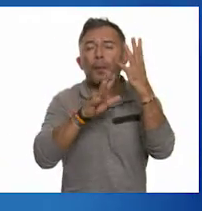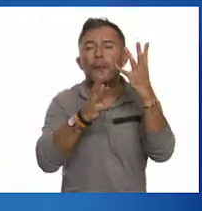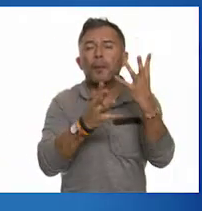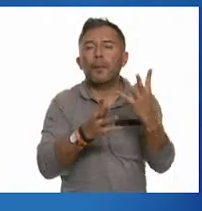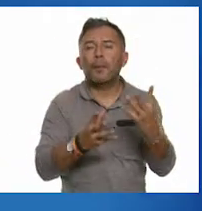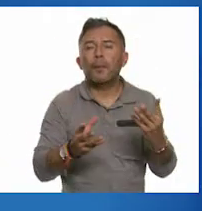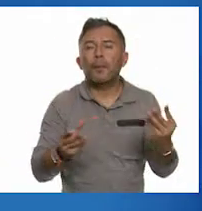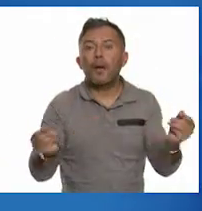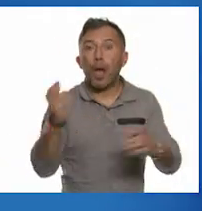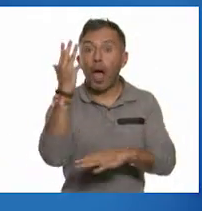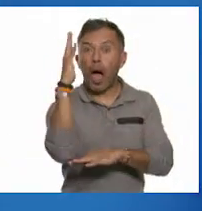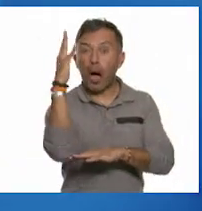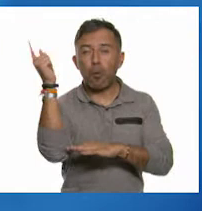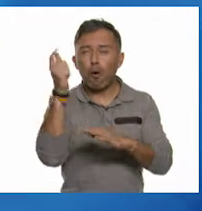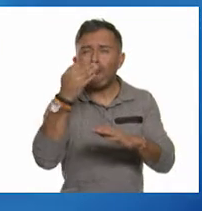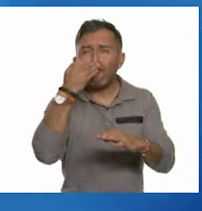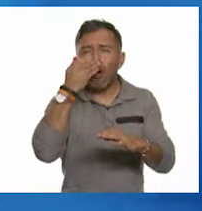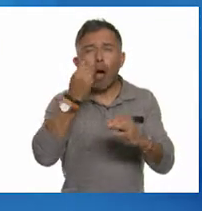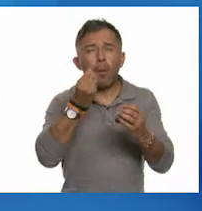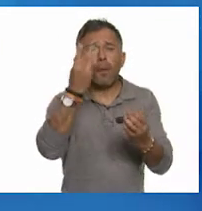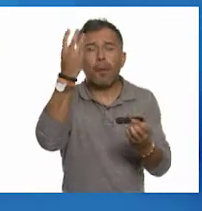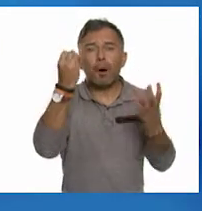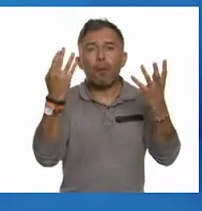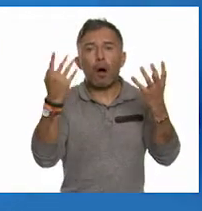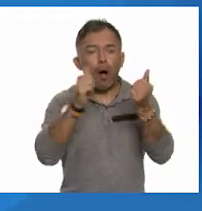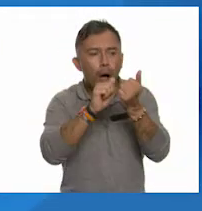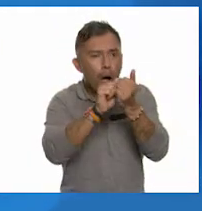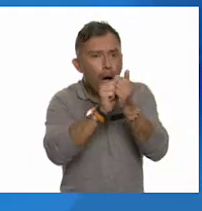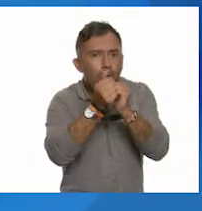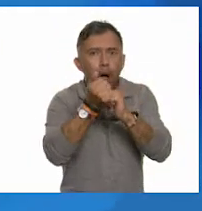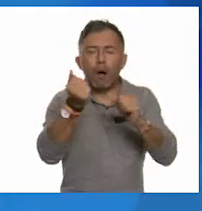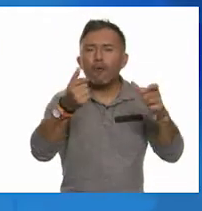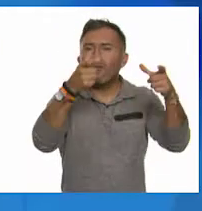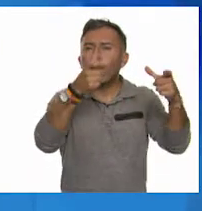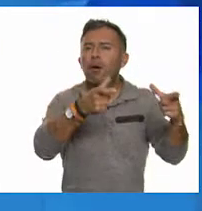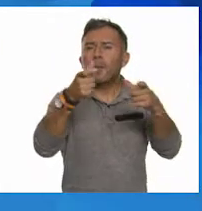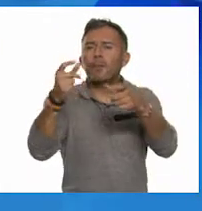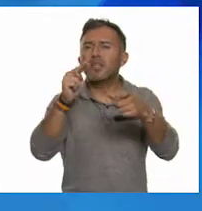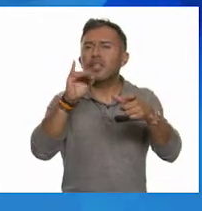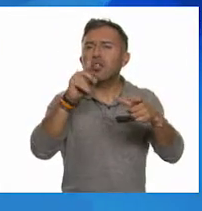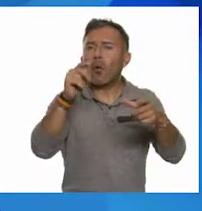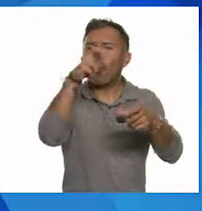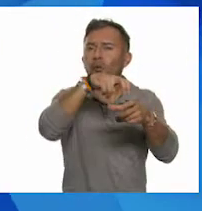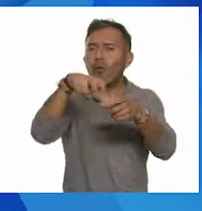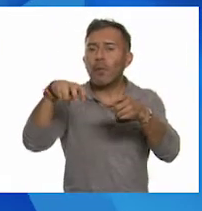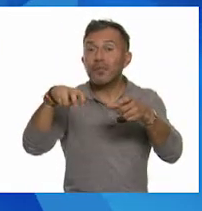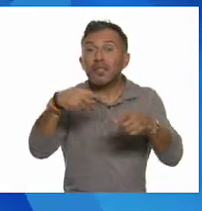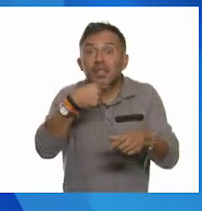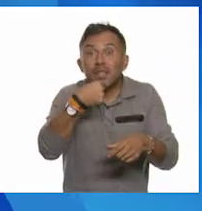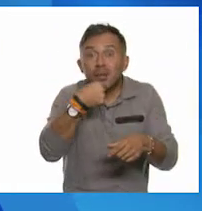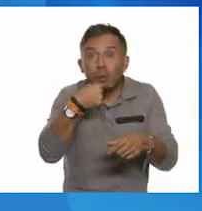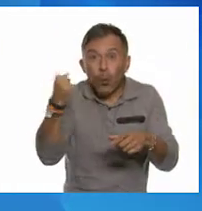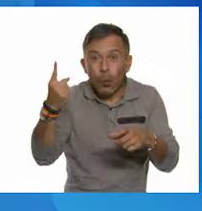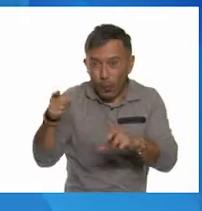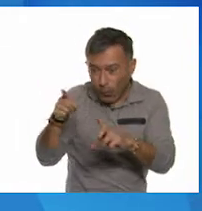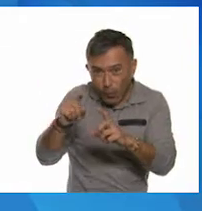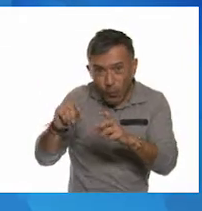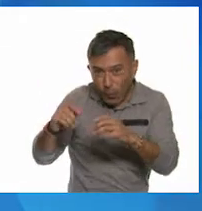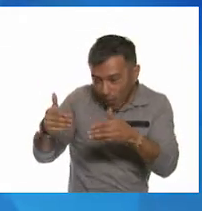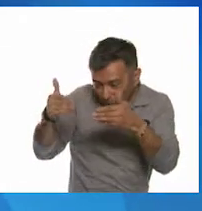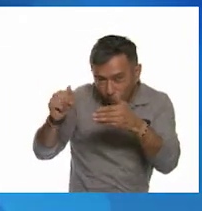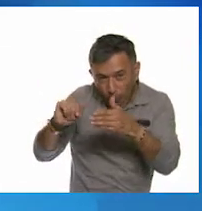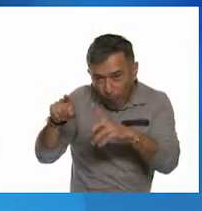que estaban llenos de flores tenían algún nido en sus ramas. Los niños, que se habían colado por un agujero del